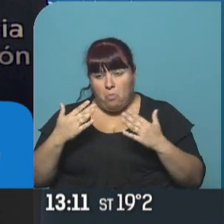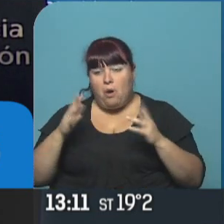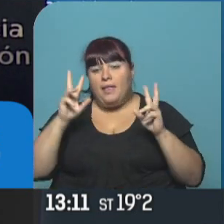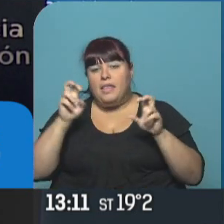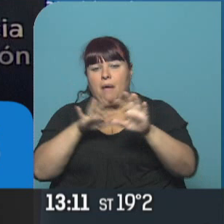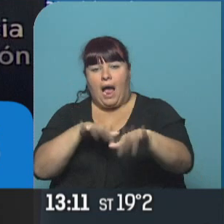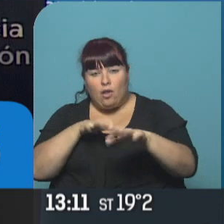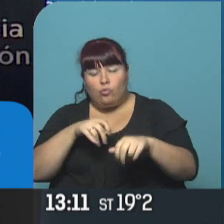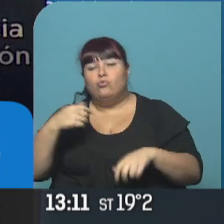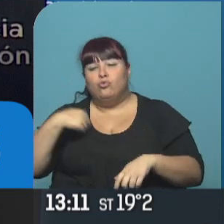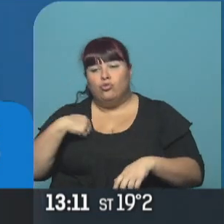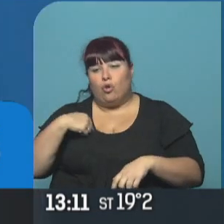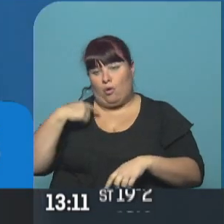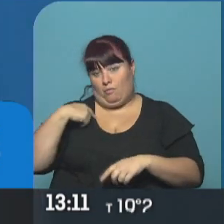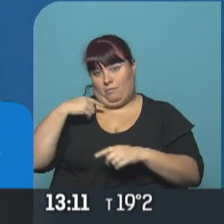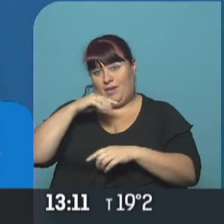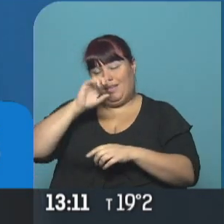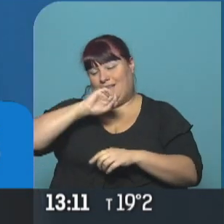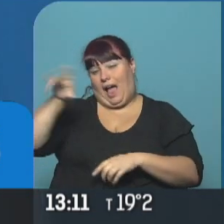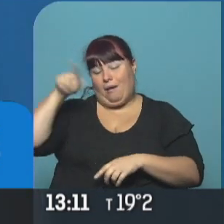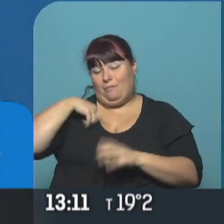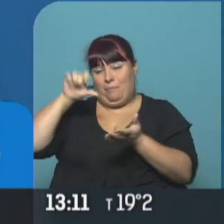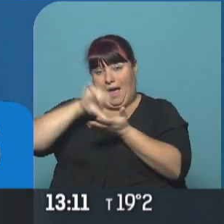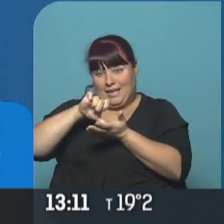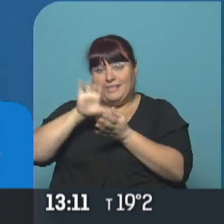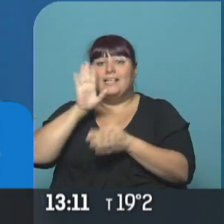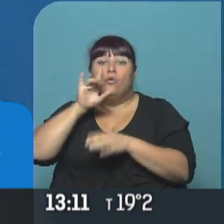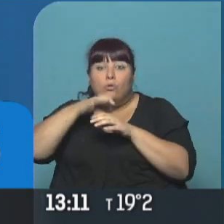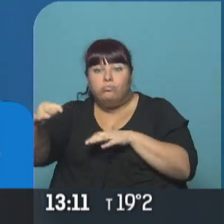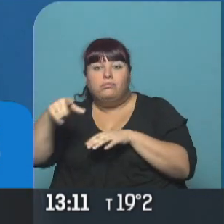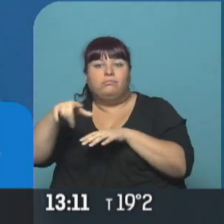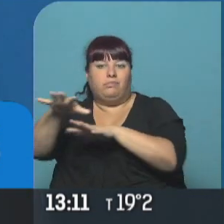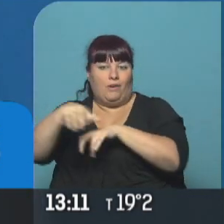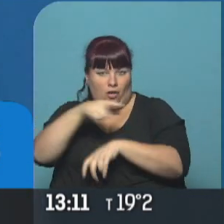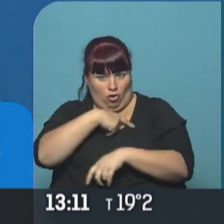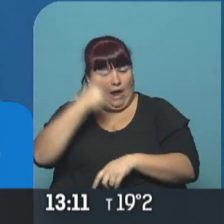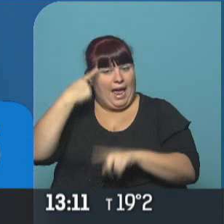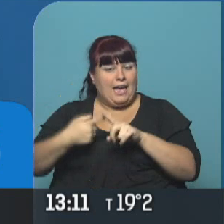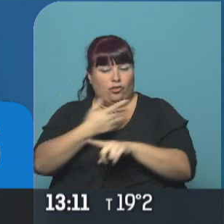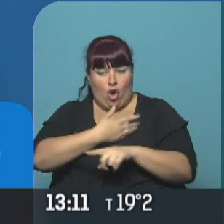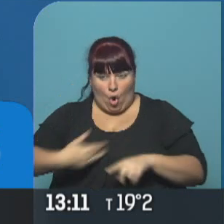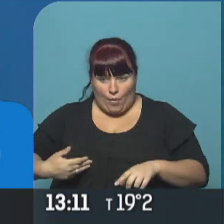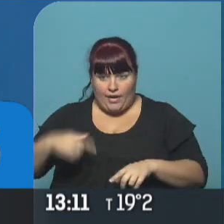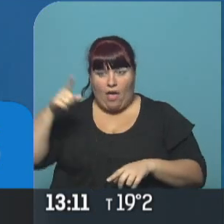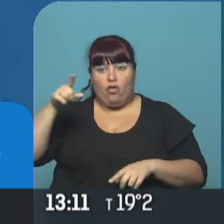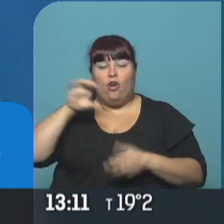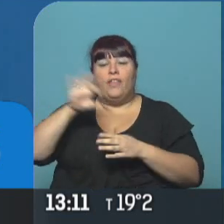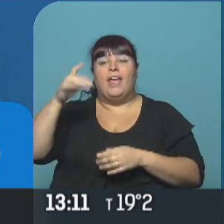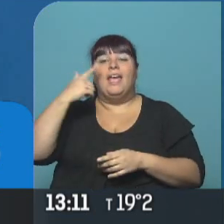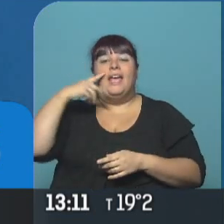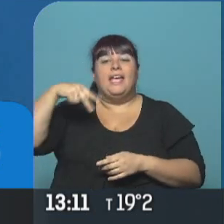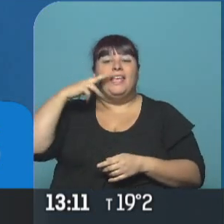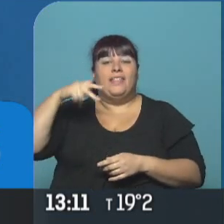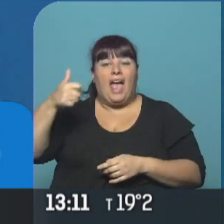de agricultura. Yo provengo de un estado agrícola de los Estados Unidos. Fui gobernador del estado de Indiana antes